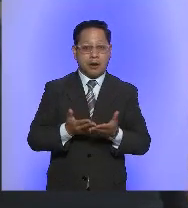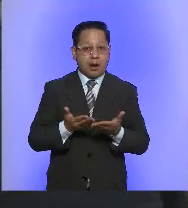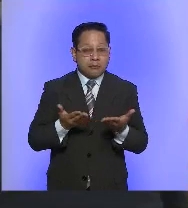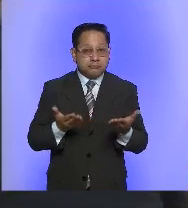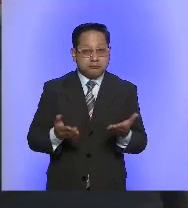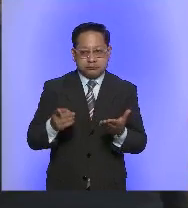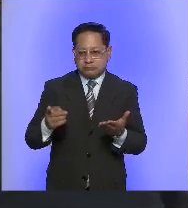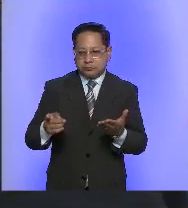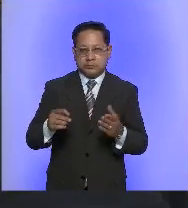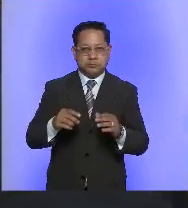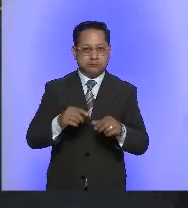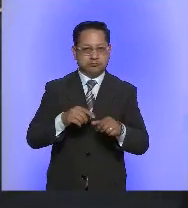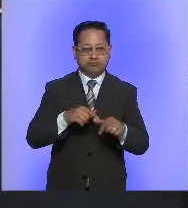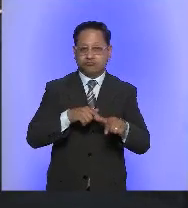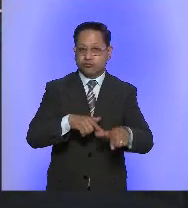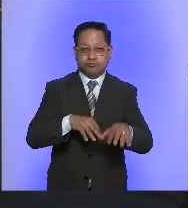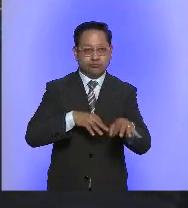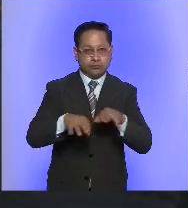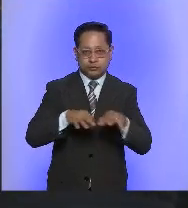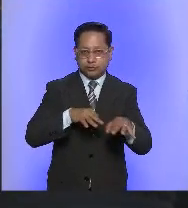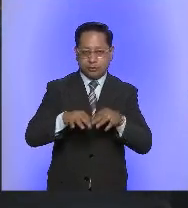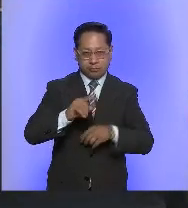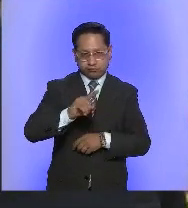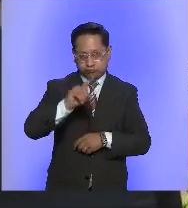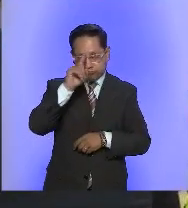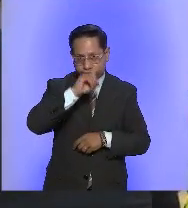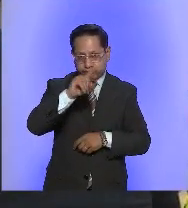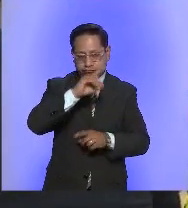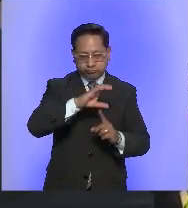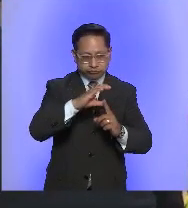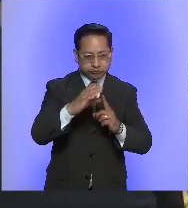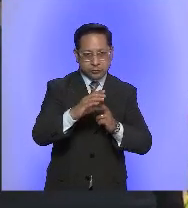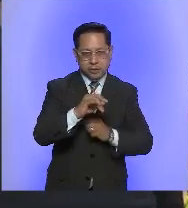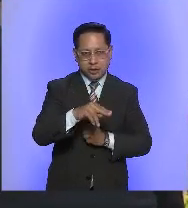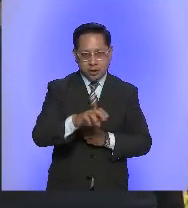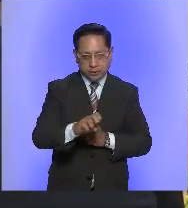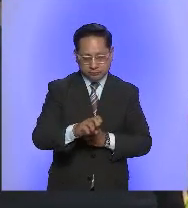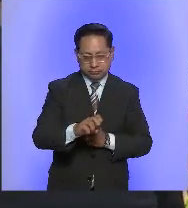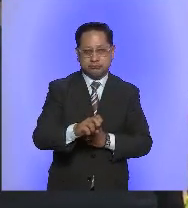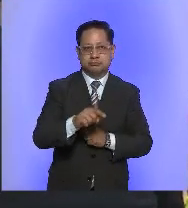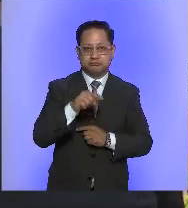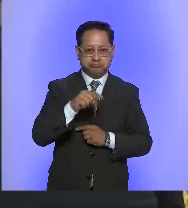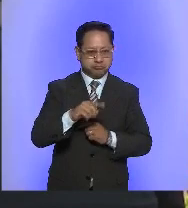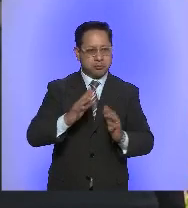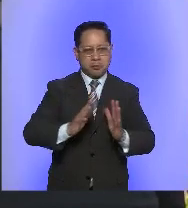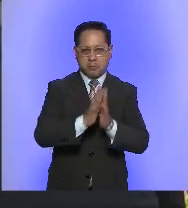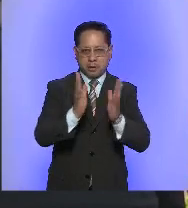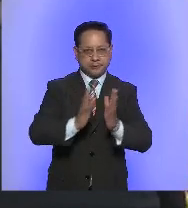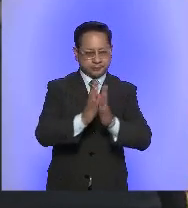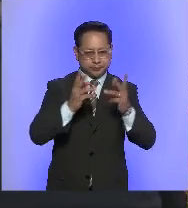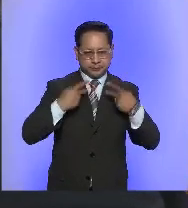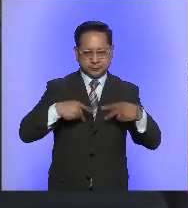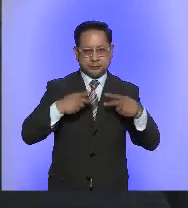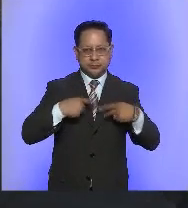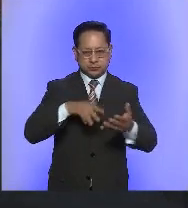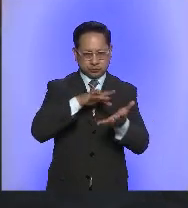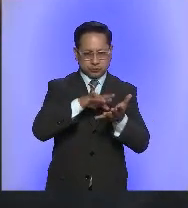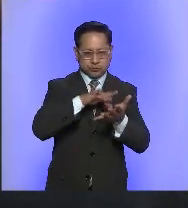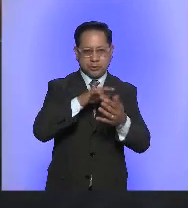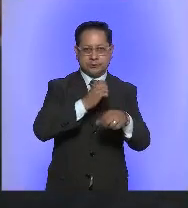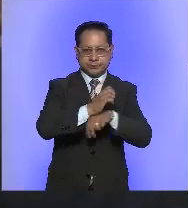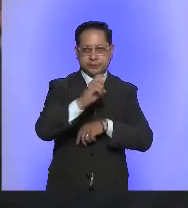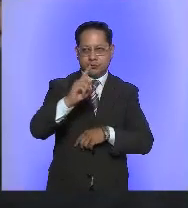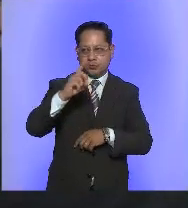del Consejo General del Instituto Electoral y de Participación Ciudadana del Estado de Durango. En materia